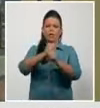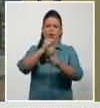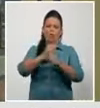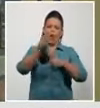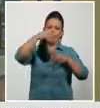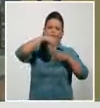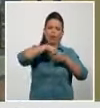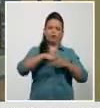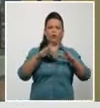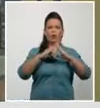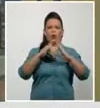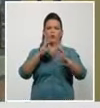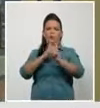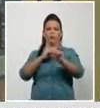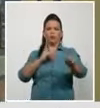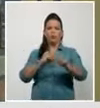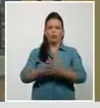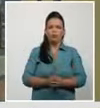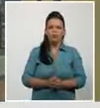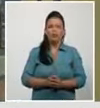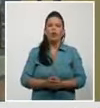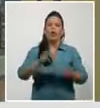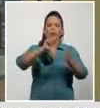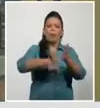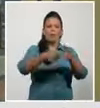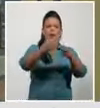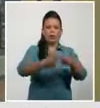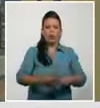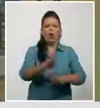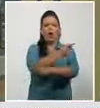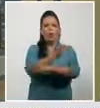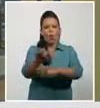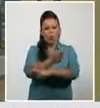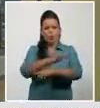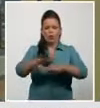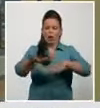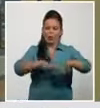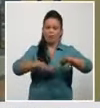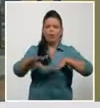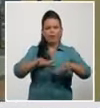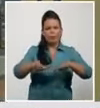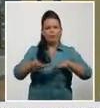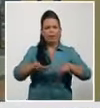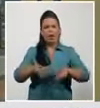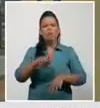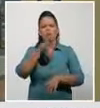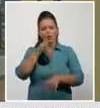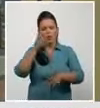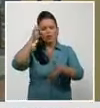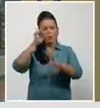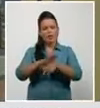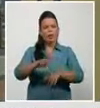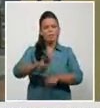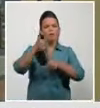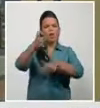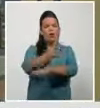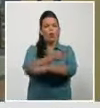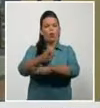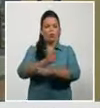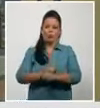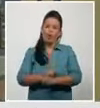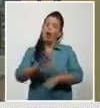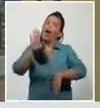próximo curso escolar 2020-2021 y que se prevé sea un curso fructífero, todo si mejora la situación